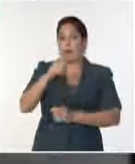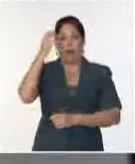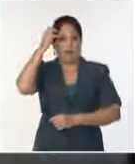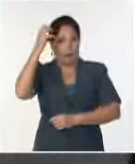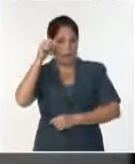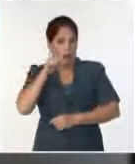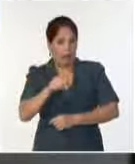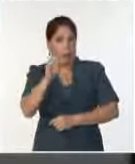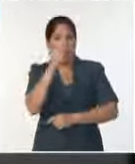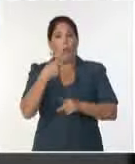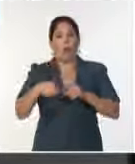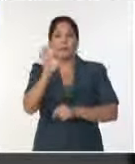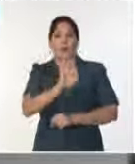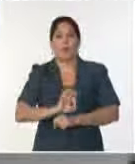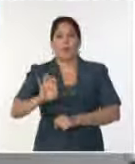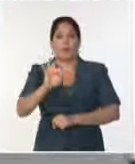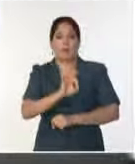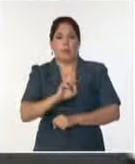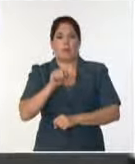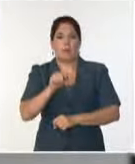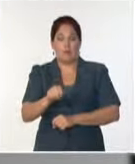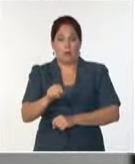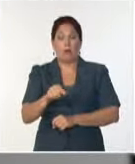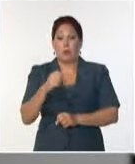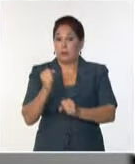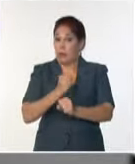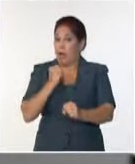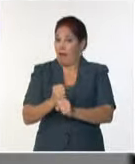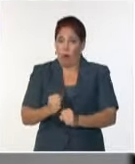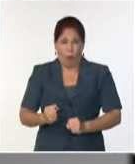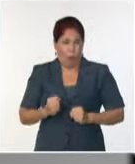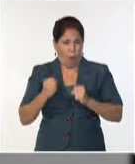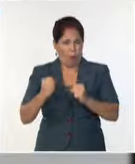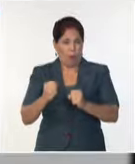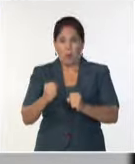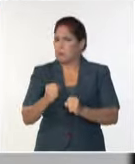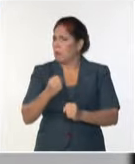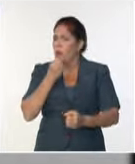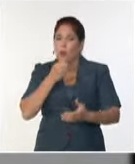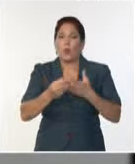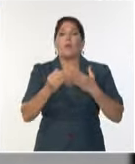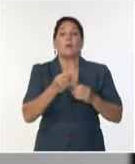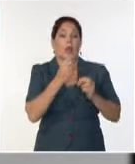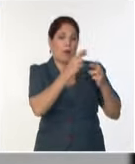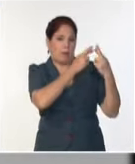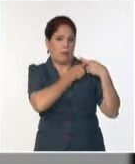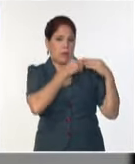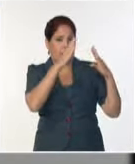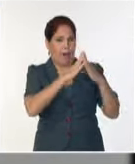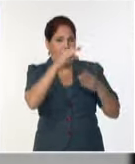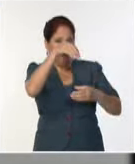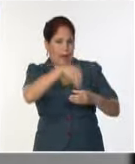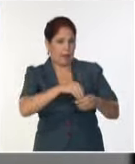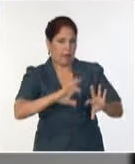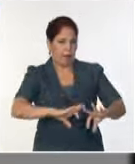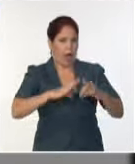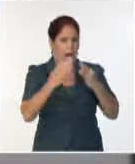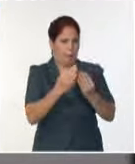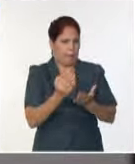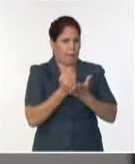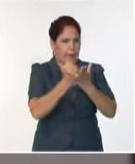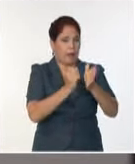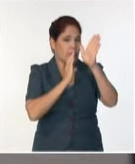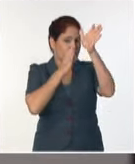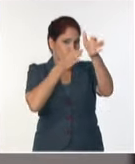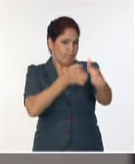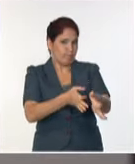las organizaciones de masas. Su inmenso trabajo nunca le impidió cumplir con sus responsabilidades como compañera leal y madre